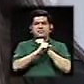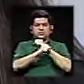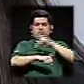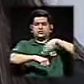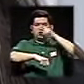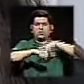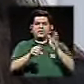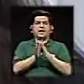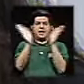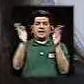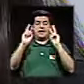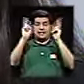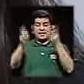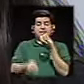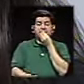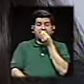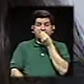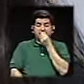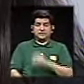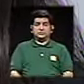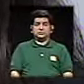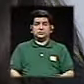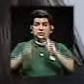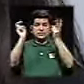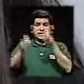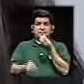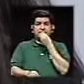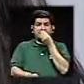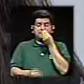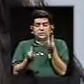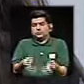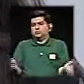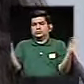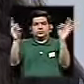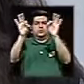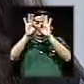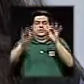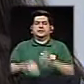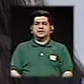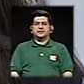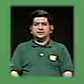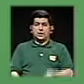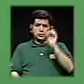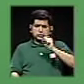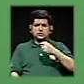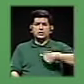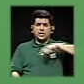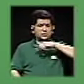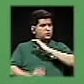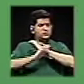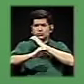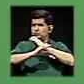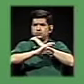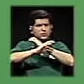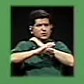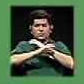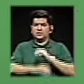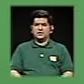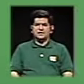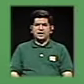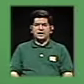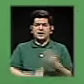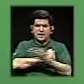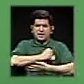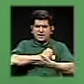nacional en general es el tema del alimento el tema de la Alimentación que es primordial muy importante el alimento y lo estamos descuidando ni siquiera a nuestros